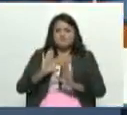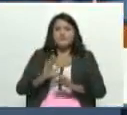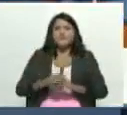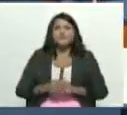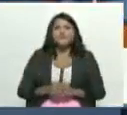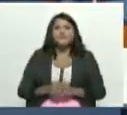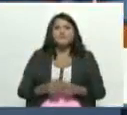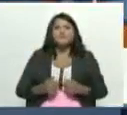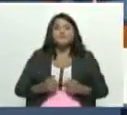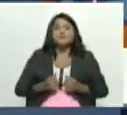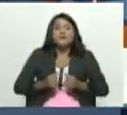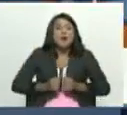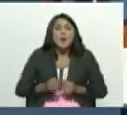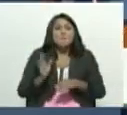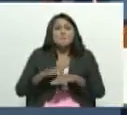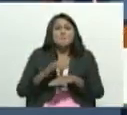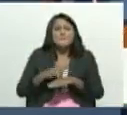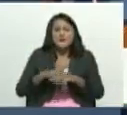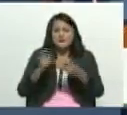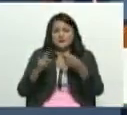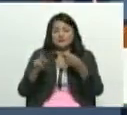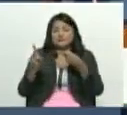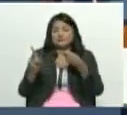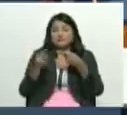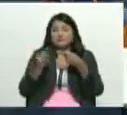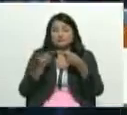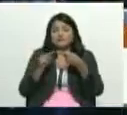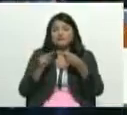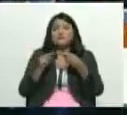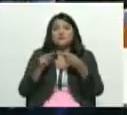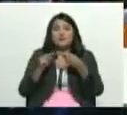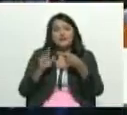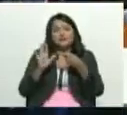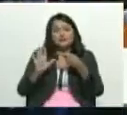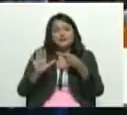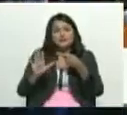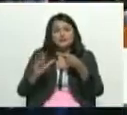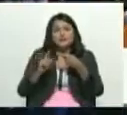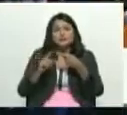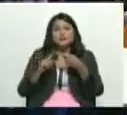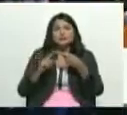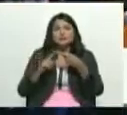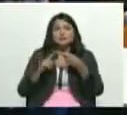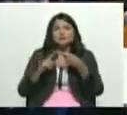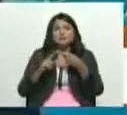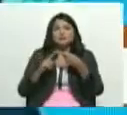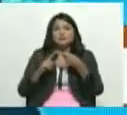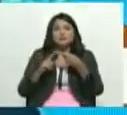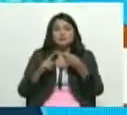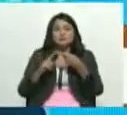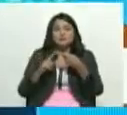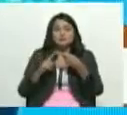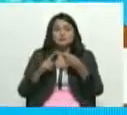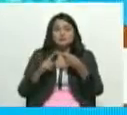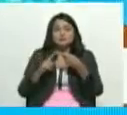es porque es el momento en el que un hombre